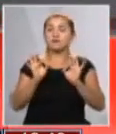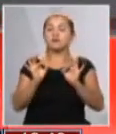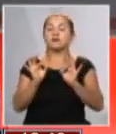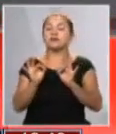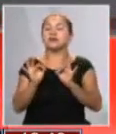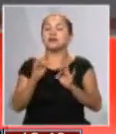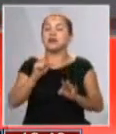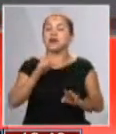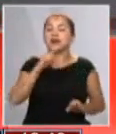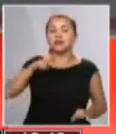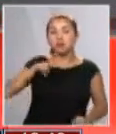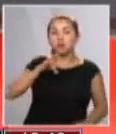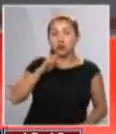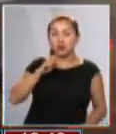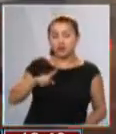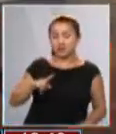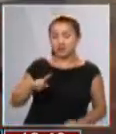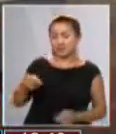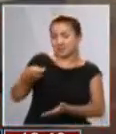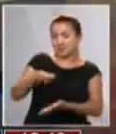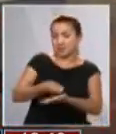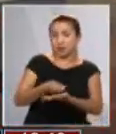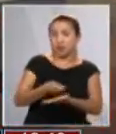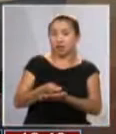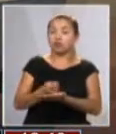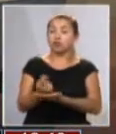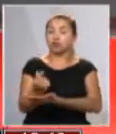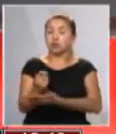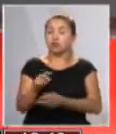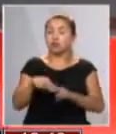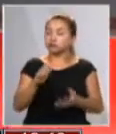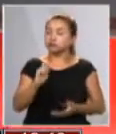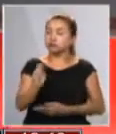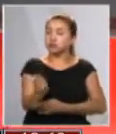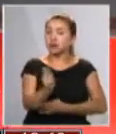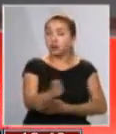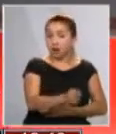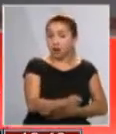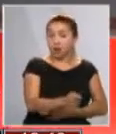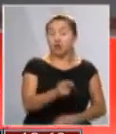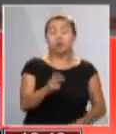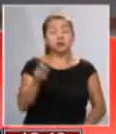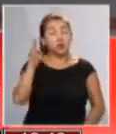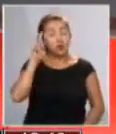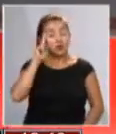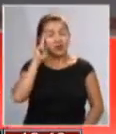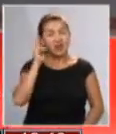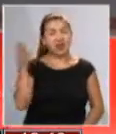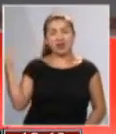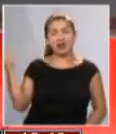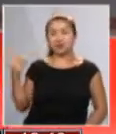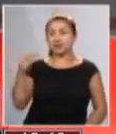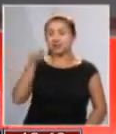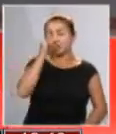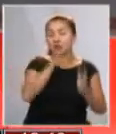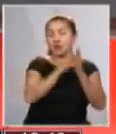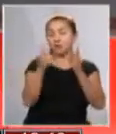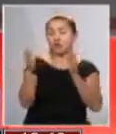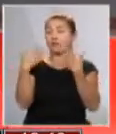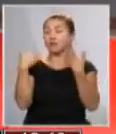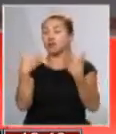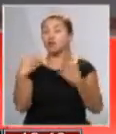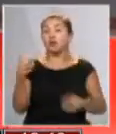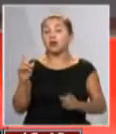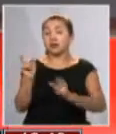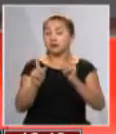de atenuantes, porque se ha pagado esta cantidad de dinero, ellos declararon, recordemos, durante la época de verano,